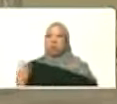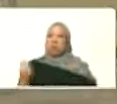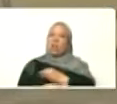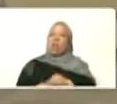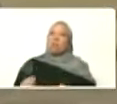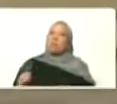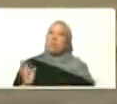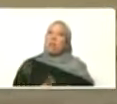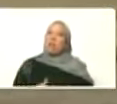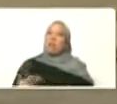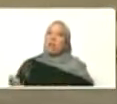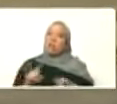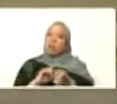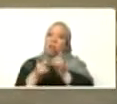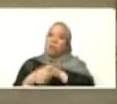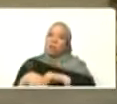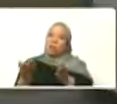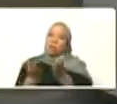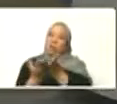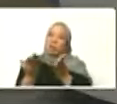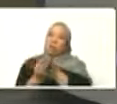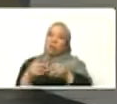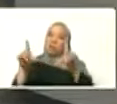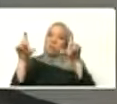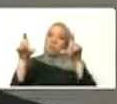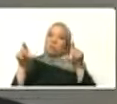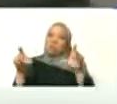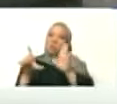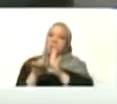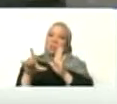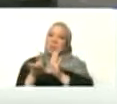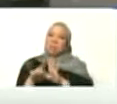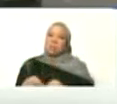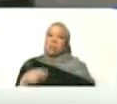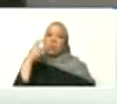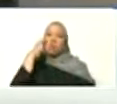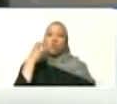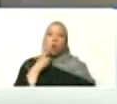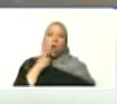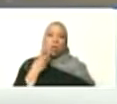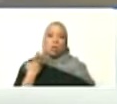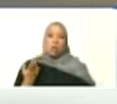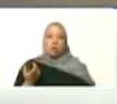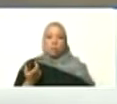ahí? Ponme las imágenes, chicos, del liceo Chocolate.